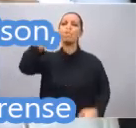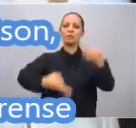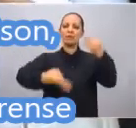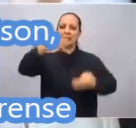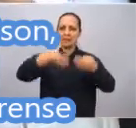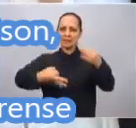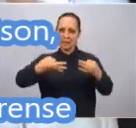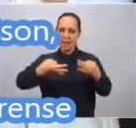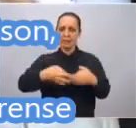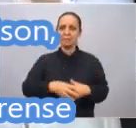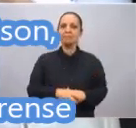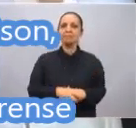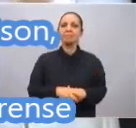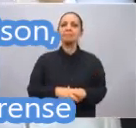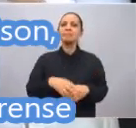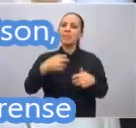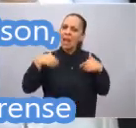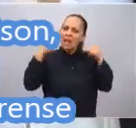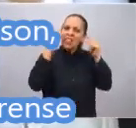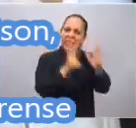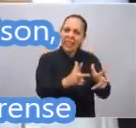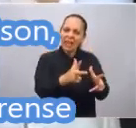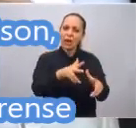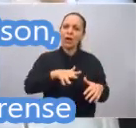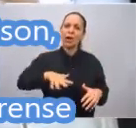justicia, vino a decir de nuevo